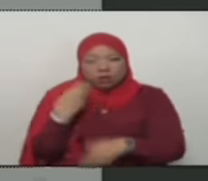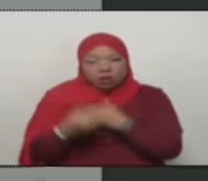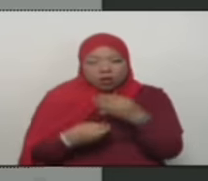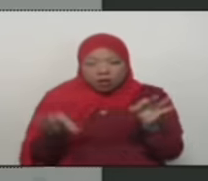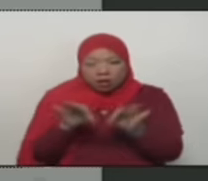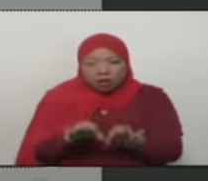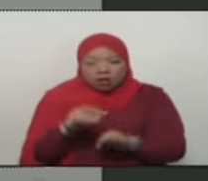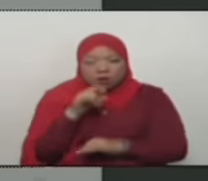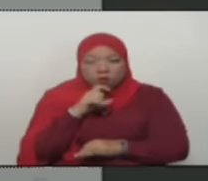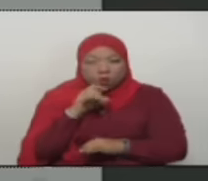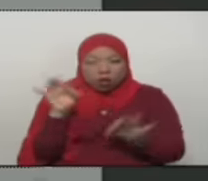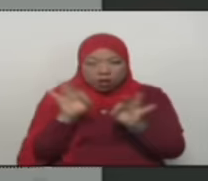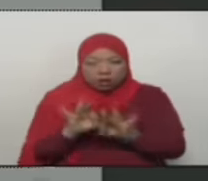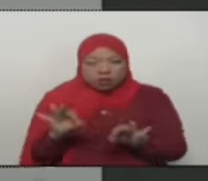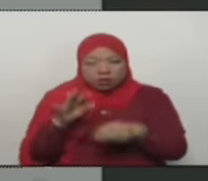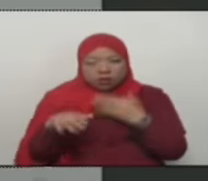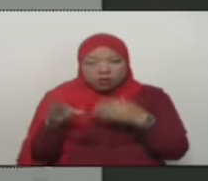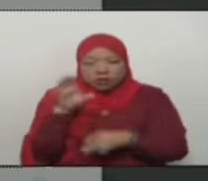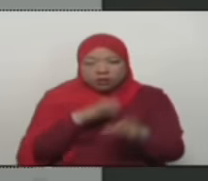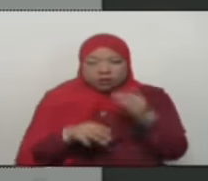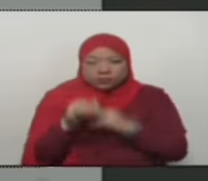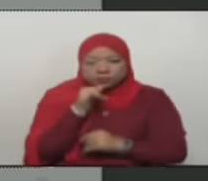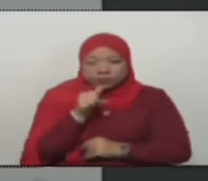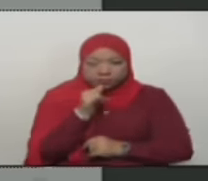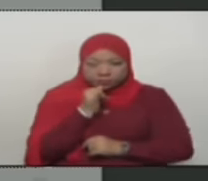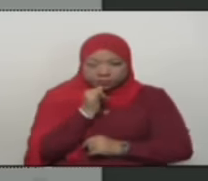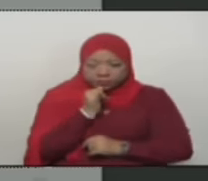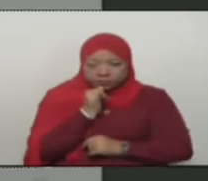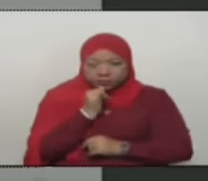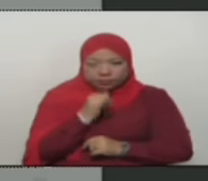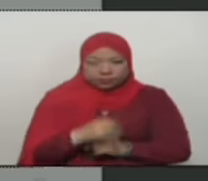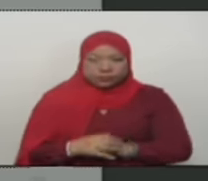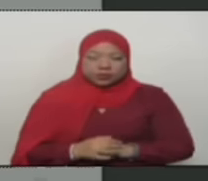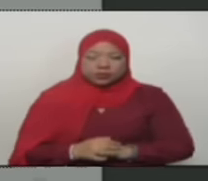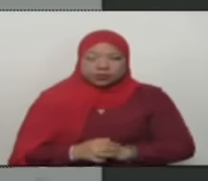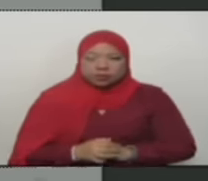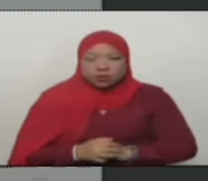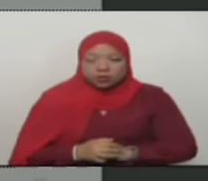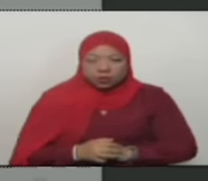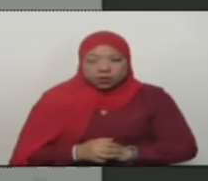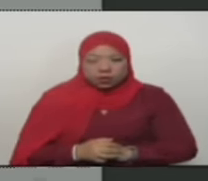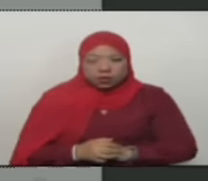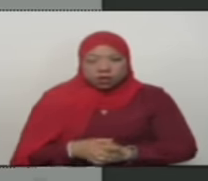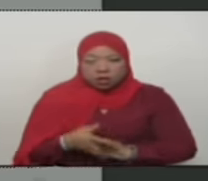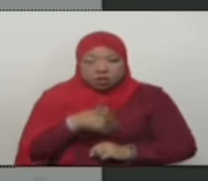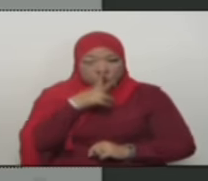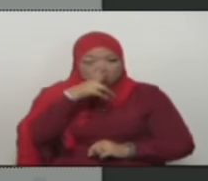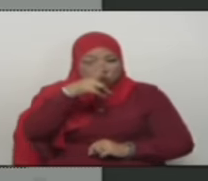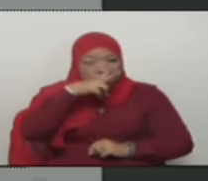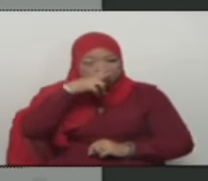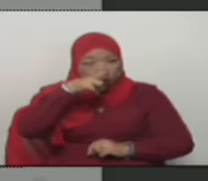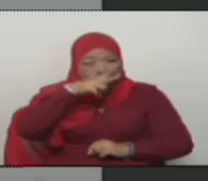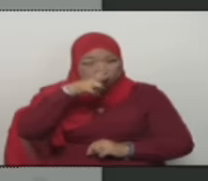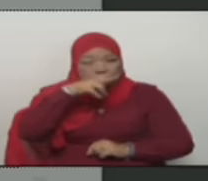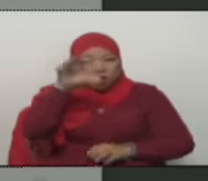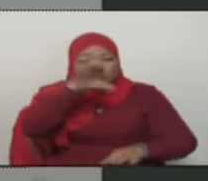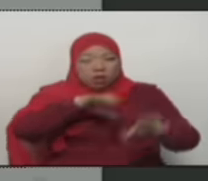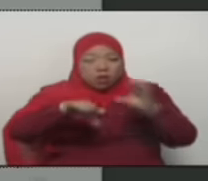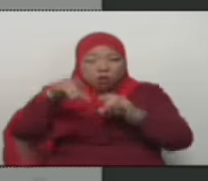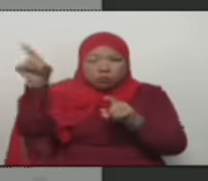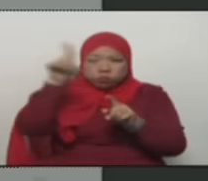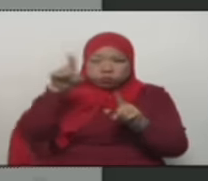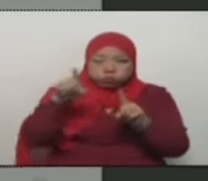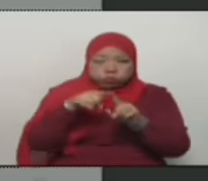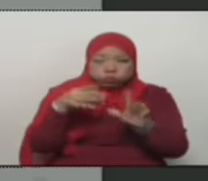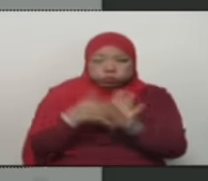nada, sino en los científicos de Michigan. Entonces, que además es una barbaridad científica y estadística.